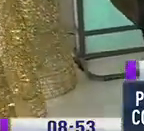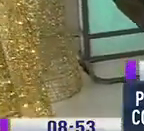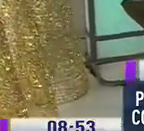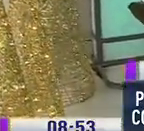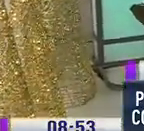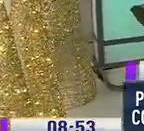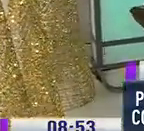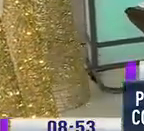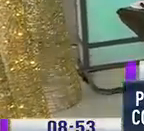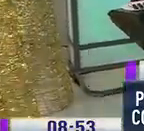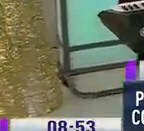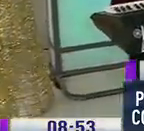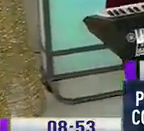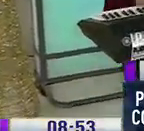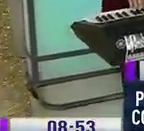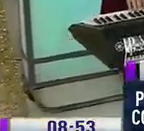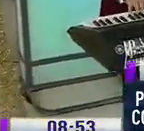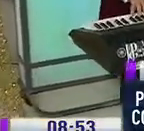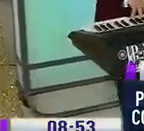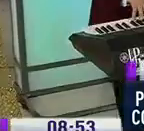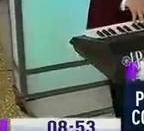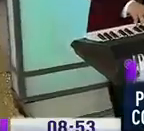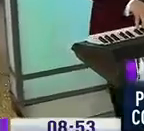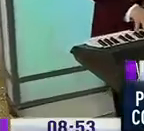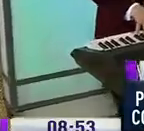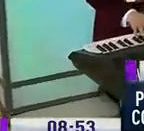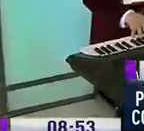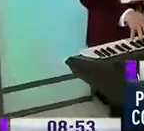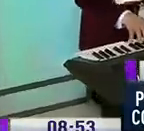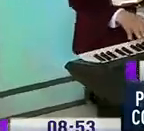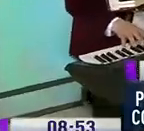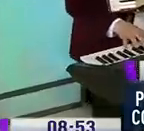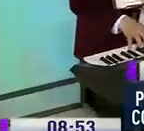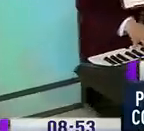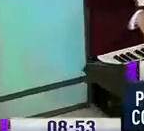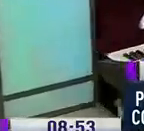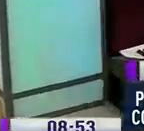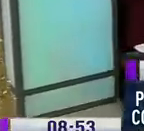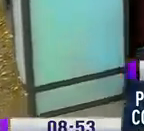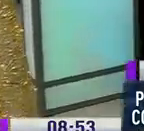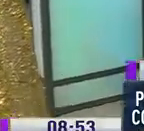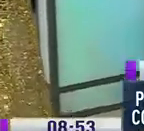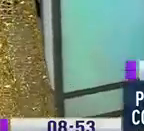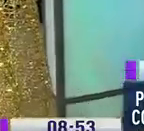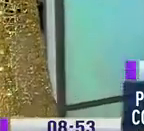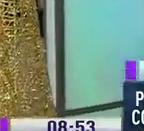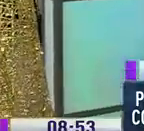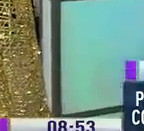Gloria a Dios, ven a nuestro corazón.